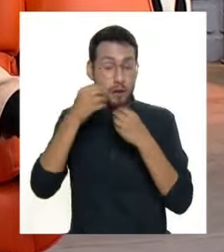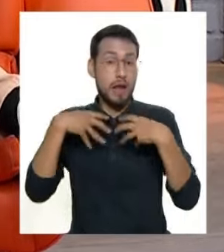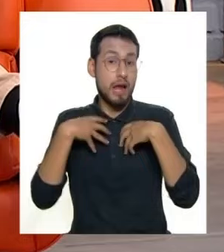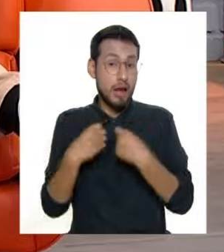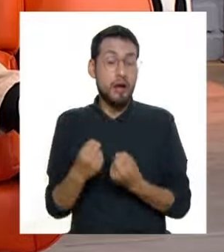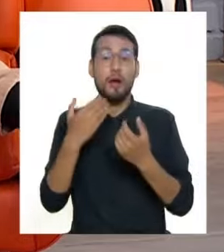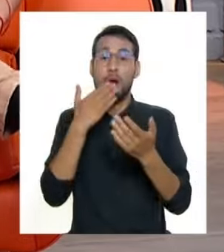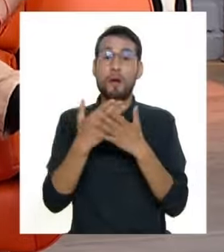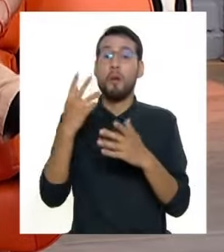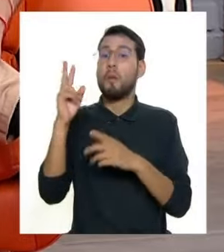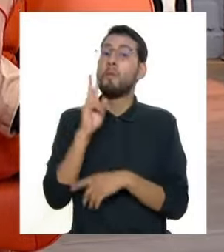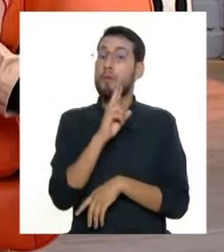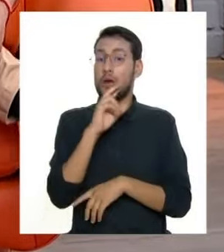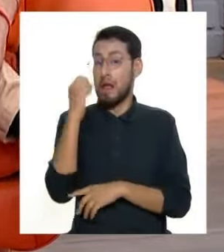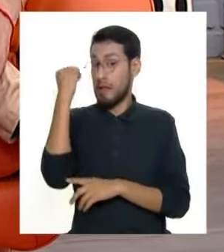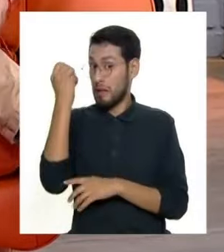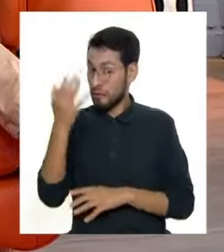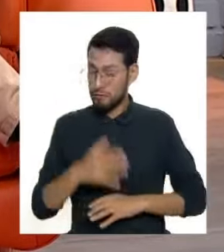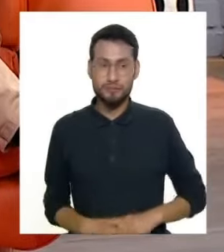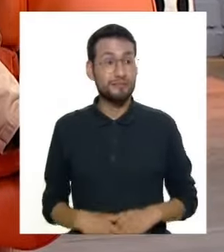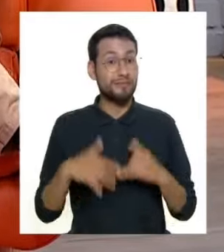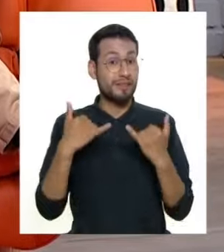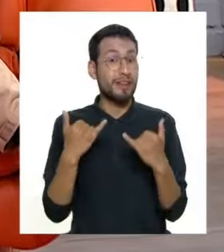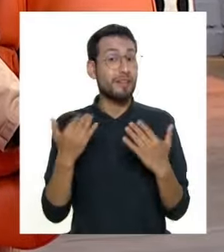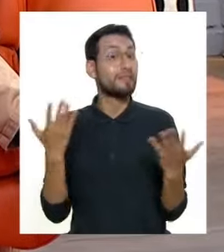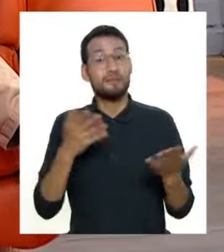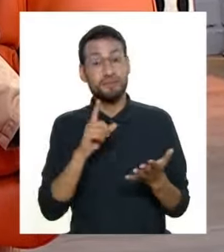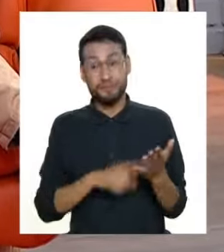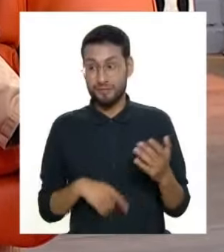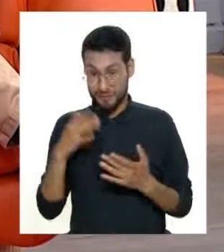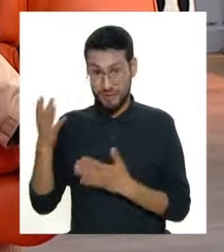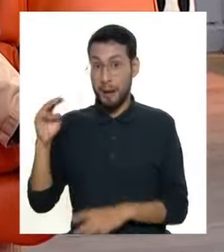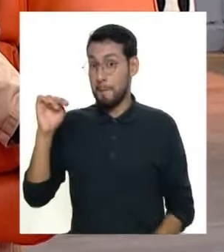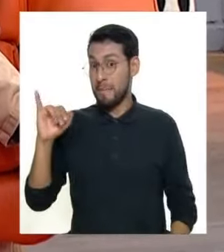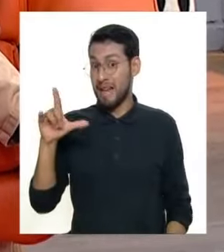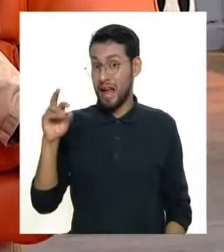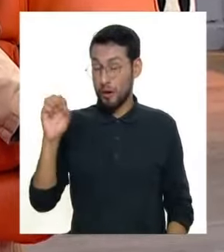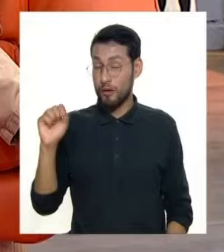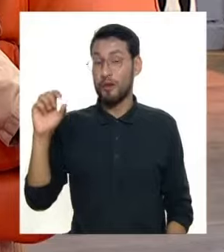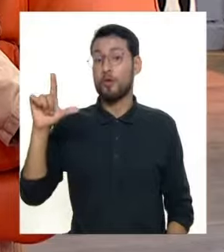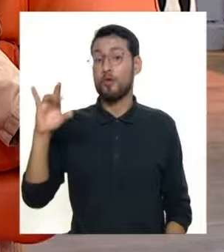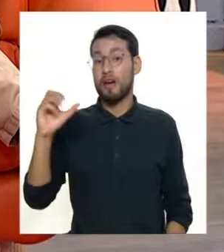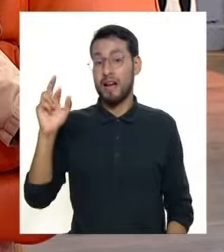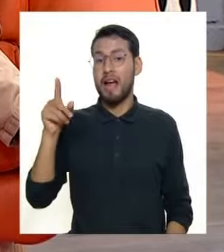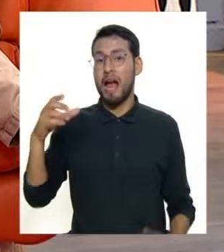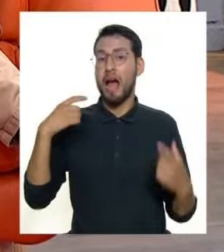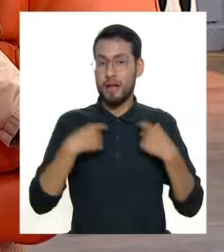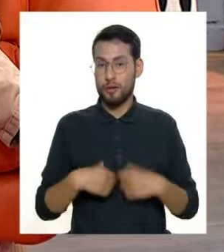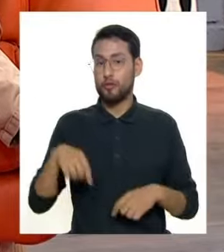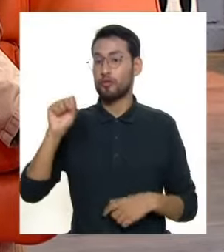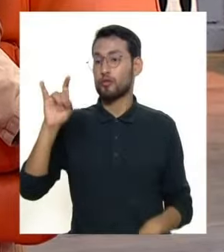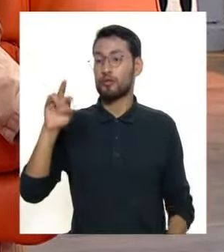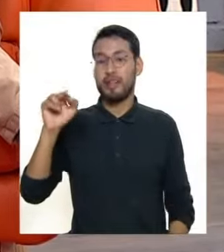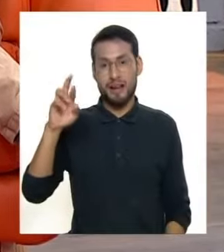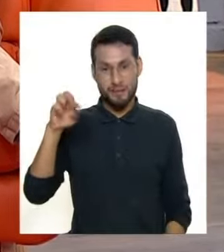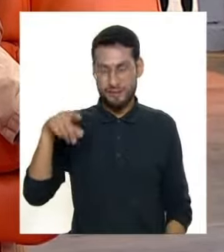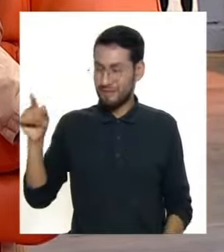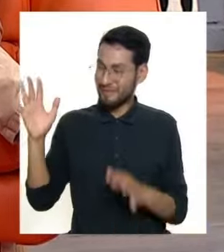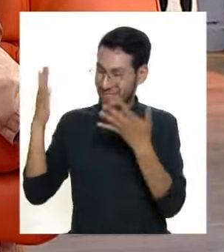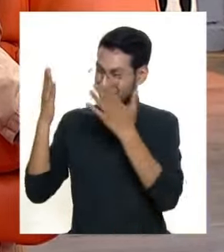y viudez, mi querida Uchi. Ajá, y para hablar sobre ese tema está con nosotros Milagritos Lucas Villar, abogada de la SUNAR. Un aplauso